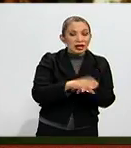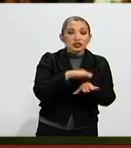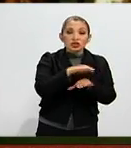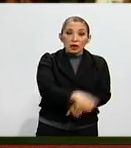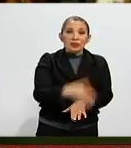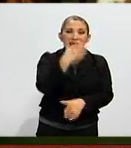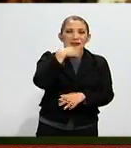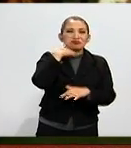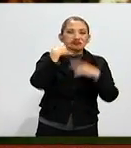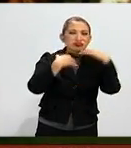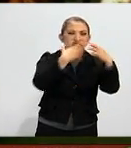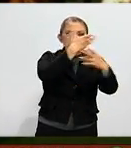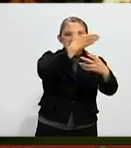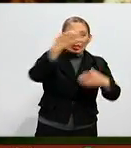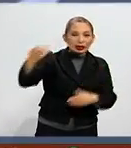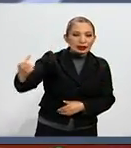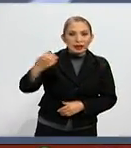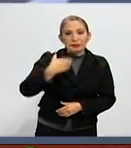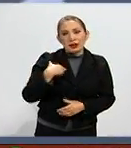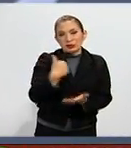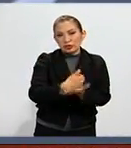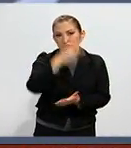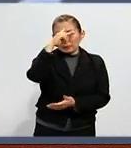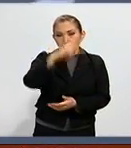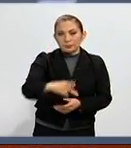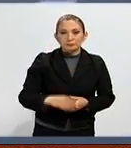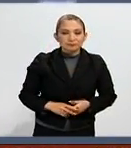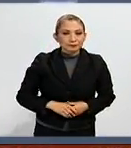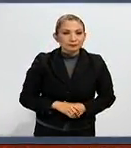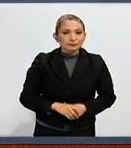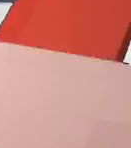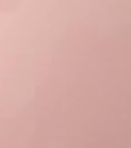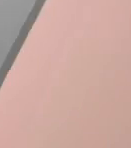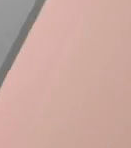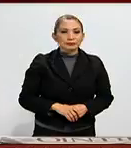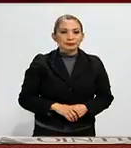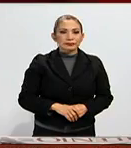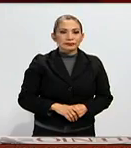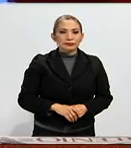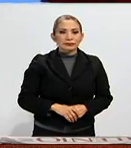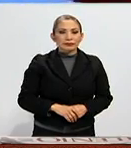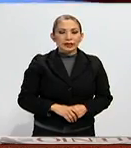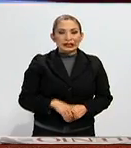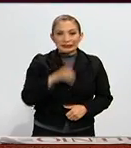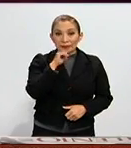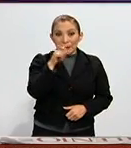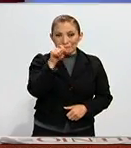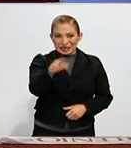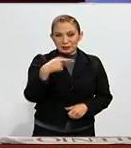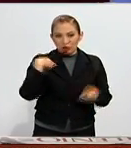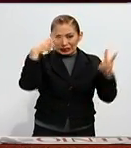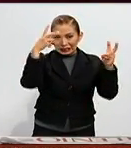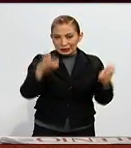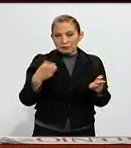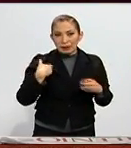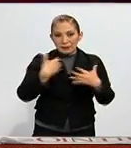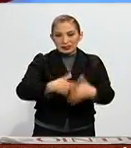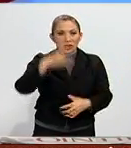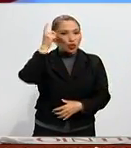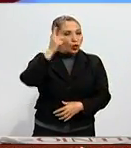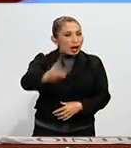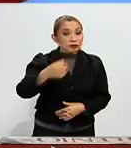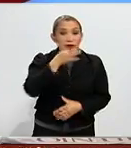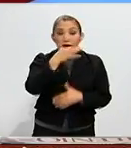a la contaminación ambiental en la Ciudad de México. Así es, y en este mismo contexto, empresarios